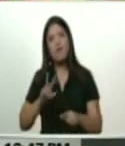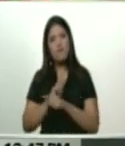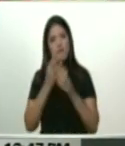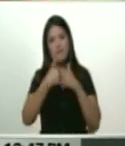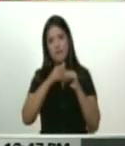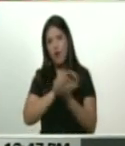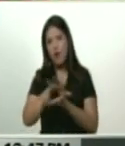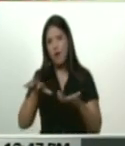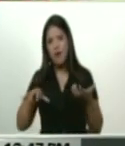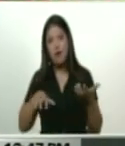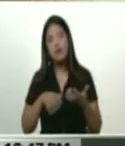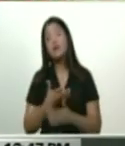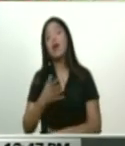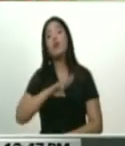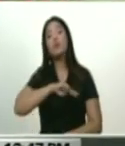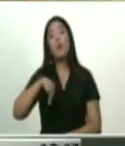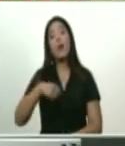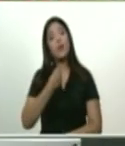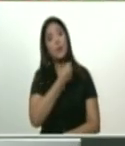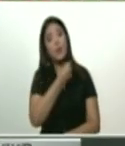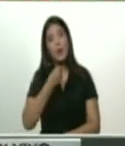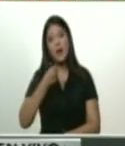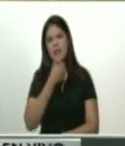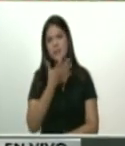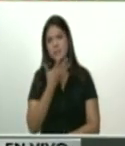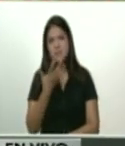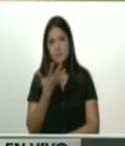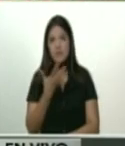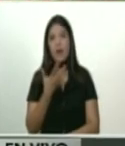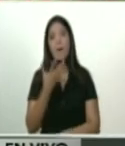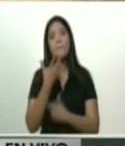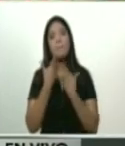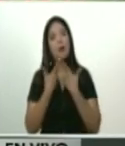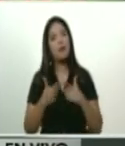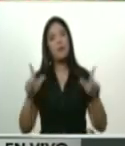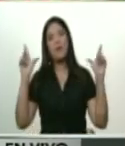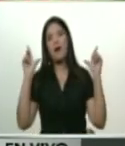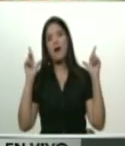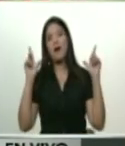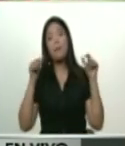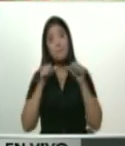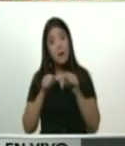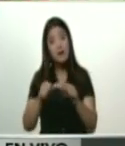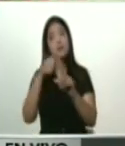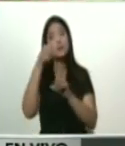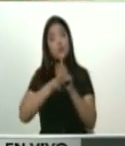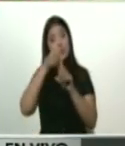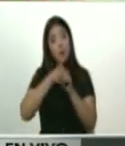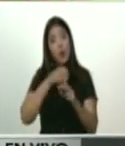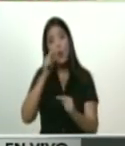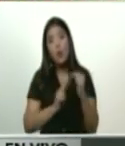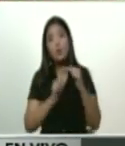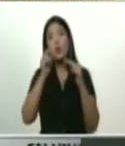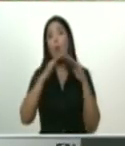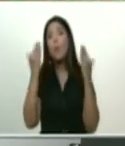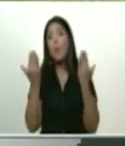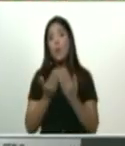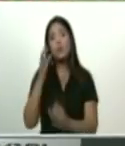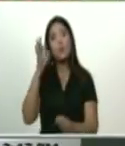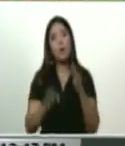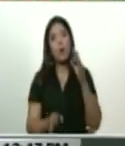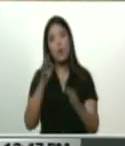violencia. Nuestro canto es un canto para la liberación, para seguir construyendo un mundo más